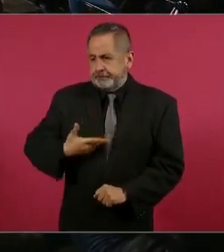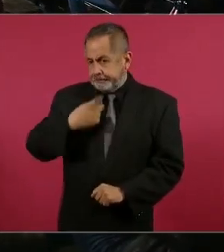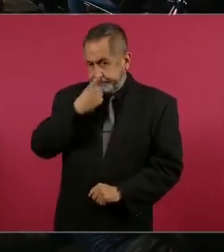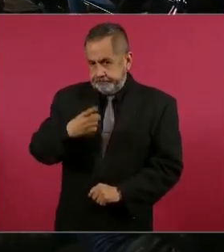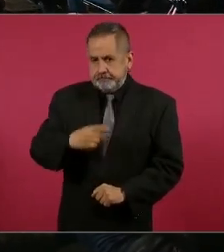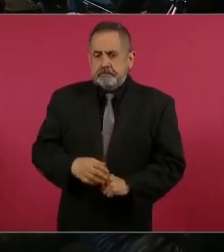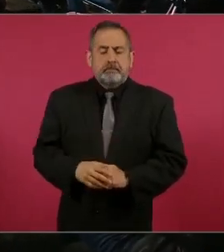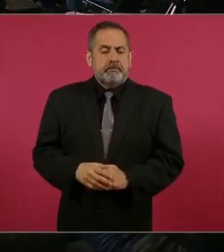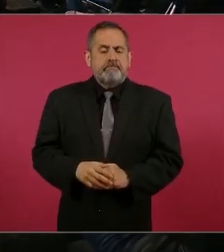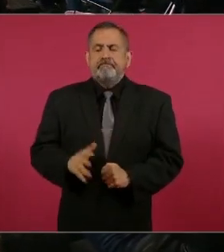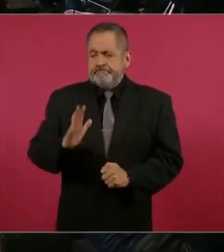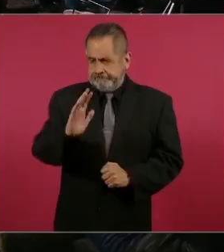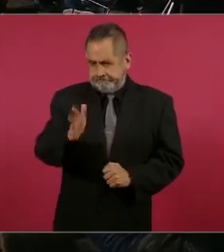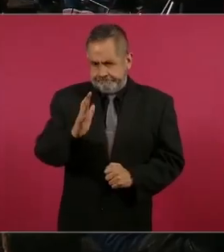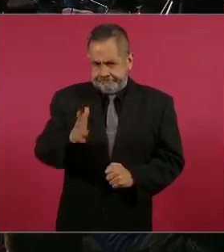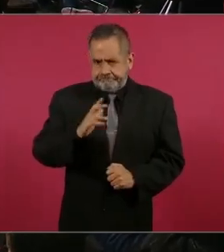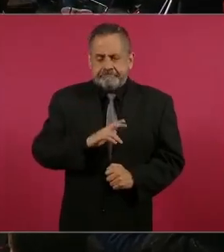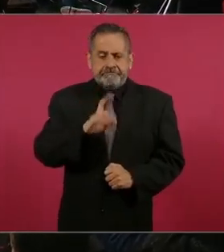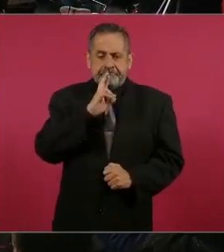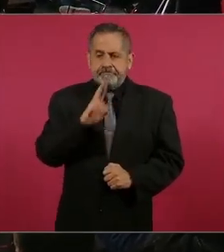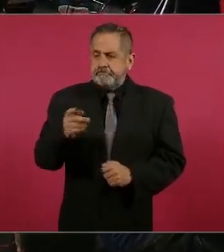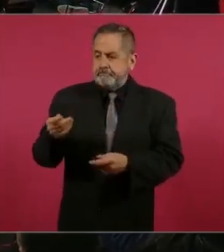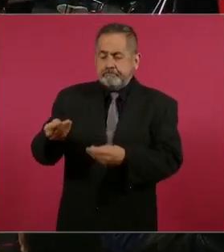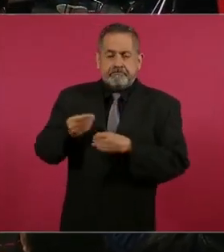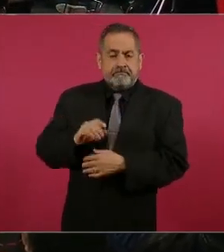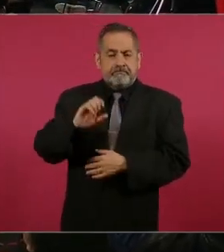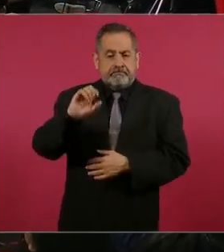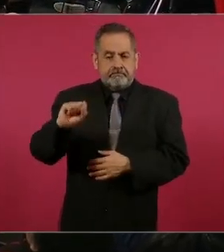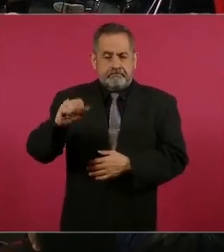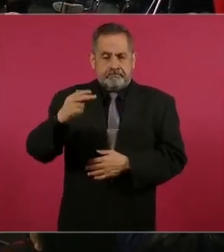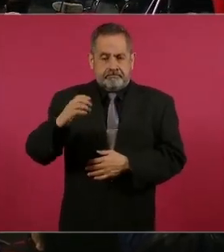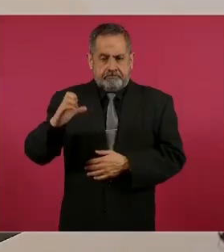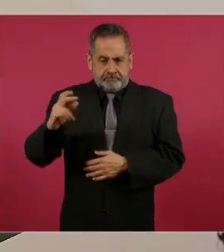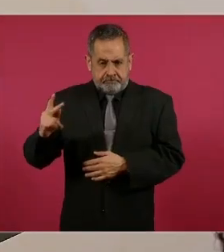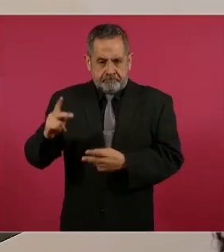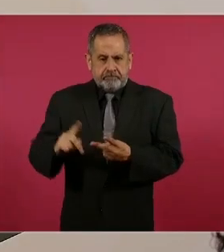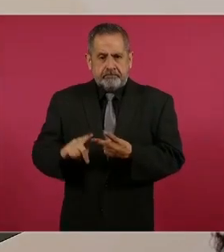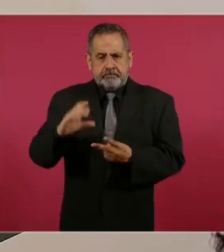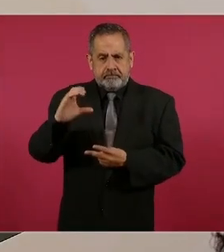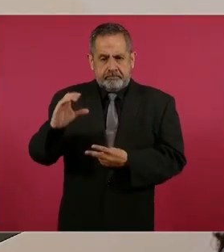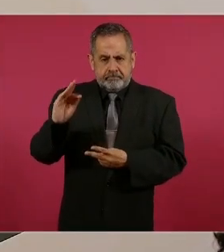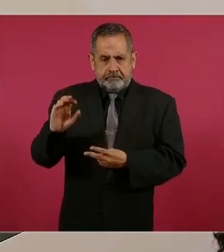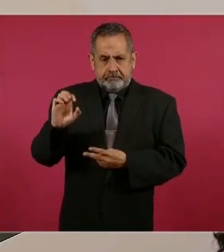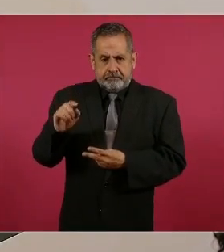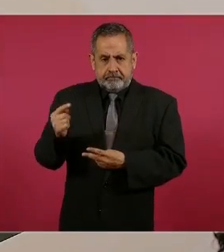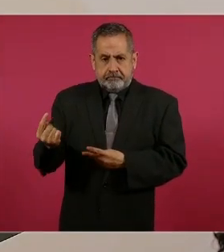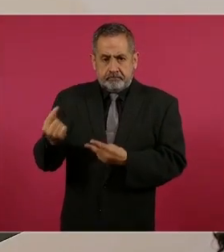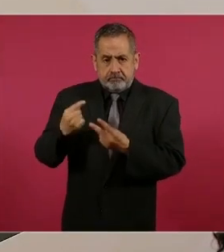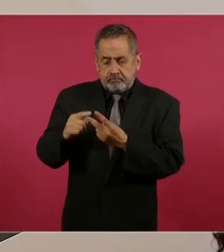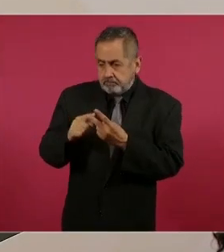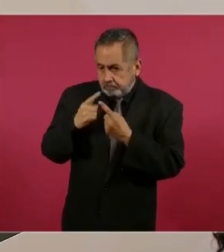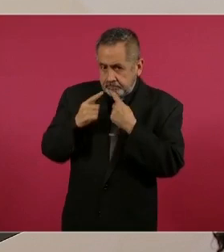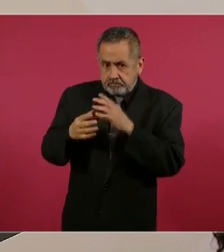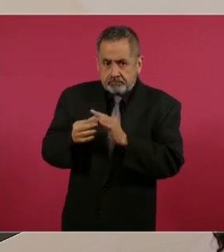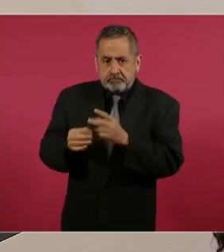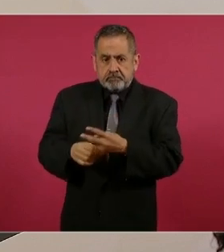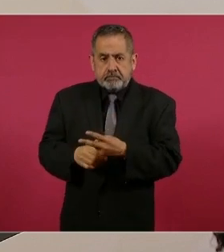tanto de Hacienda como de la Comisión Federal de Electricidad, y es muy probable